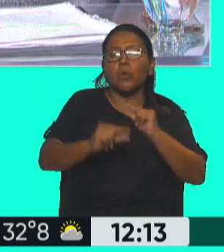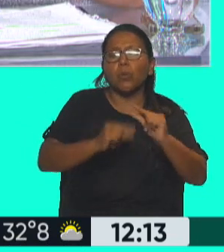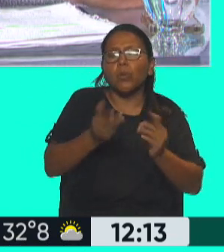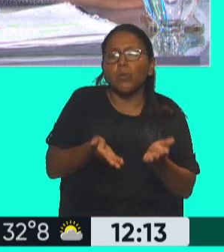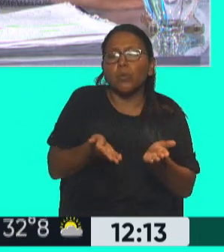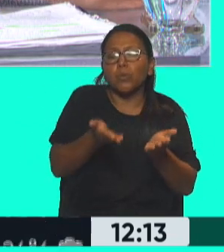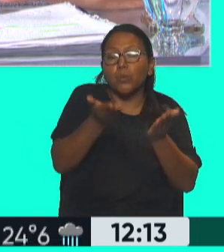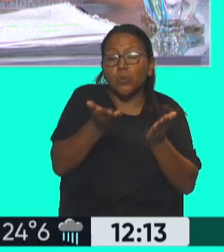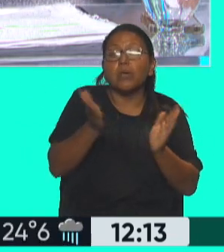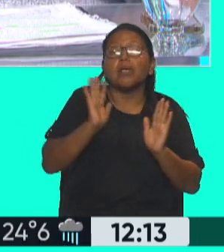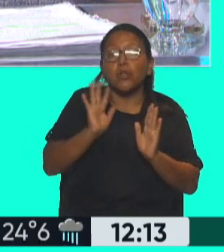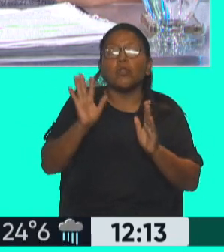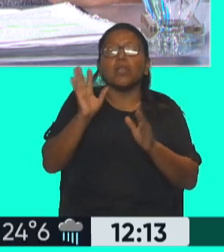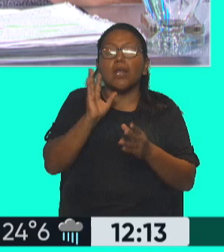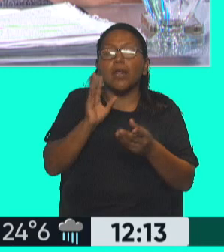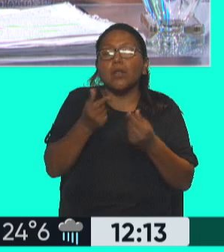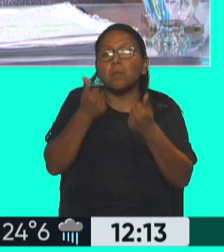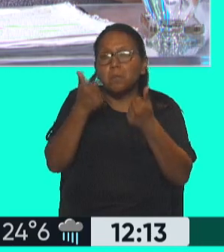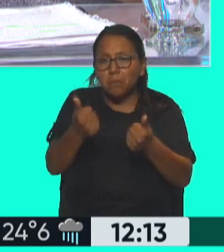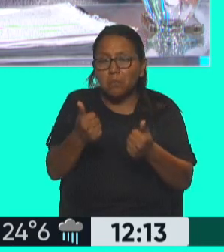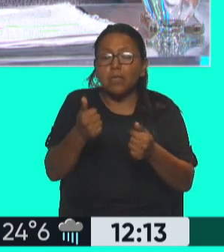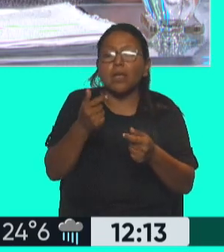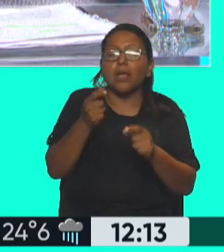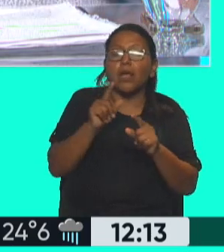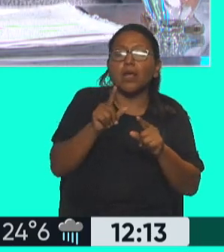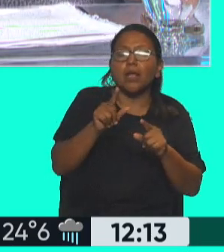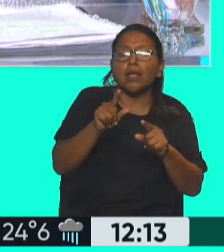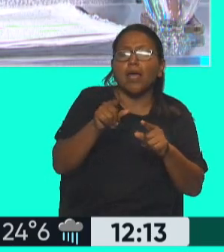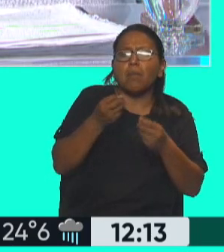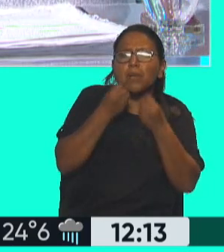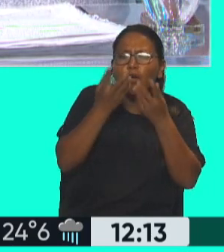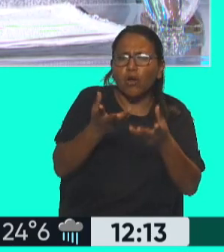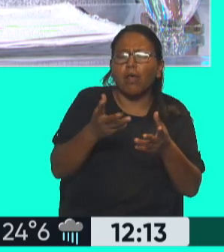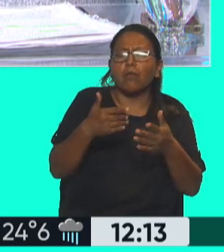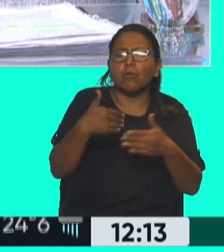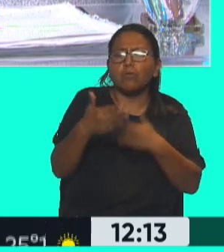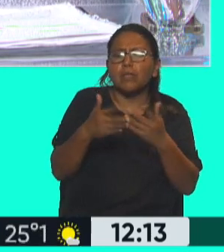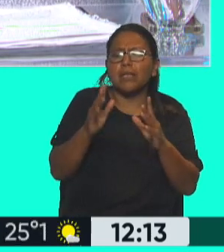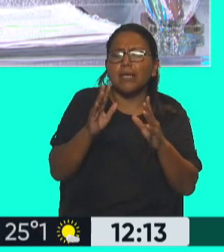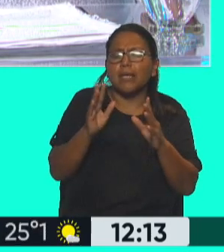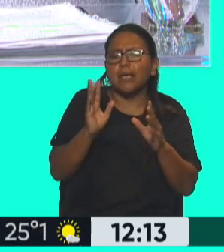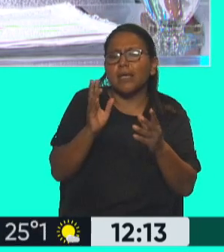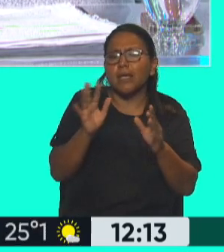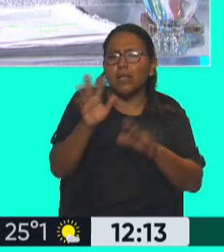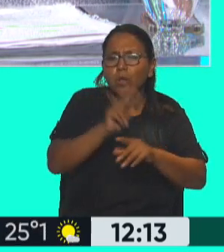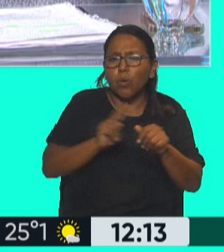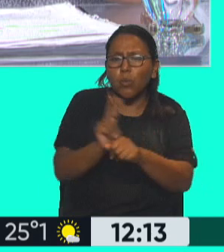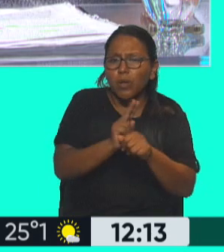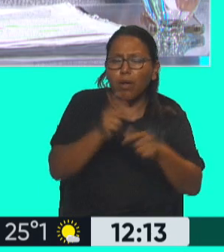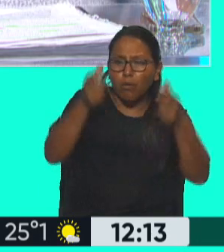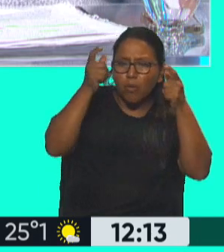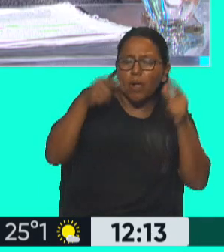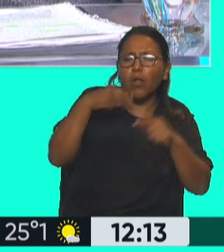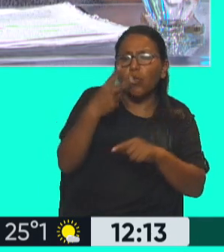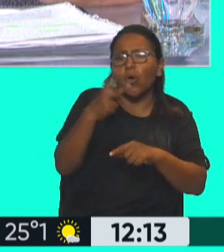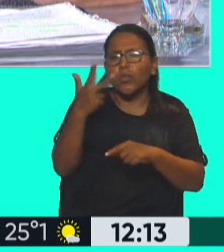aumentado mucho la invernada, los feedlots han aumentado, han mejorado la capacidad de encierro, en un 2 o un